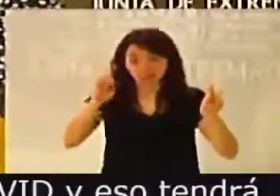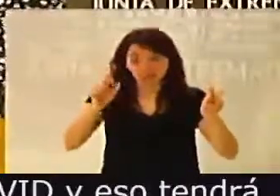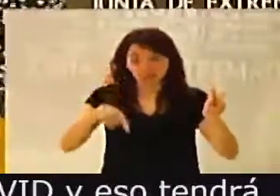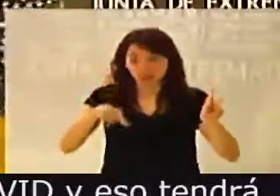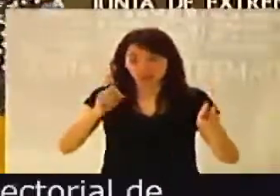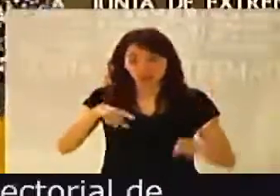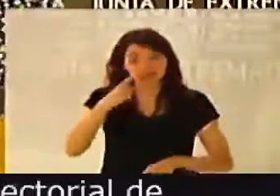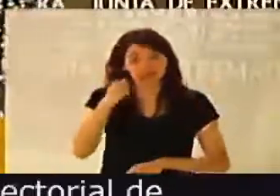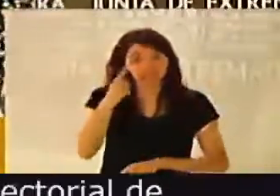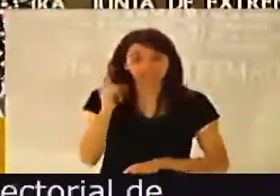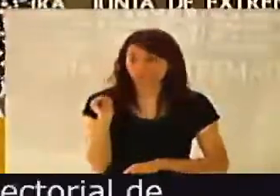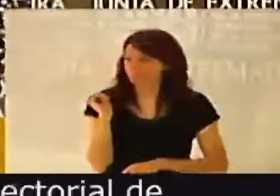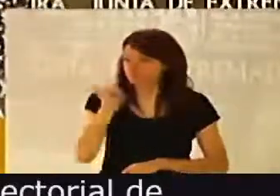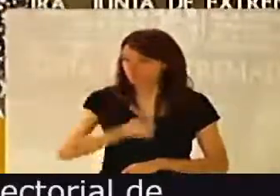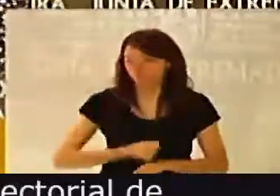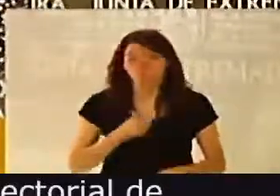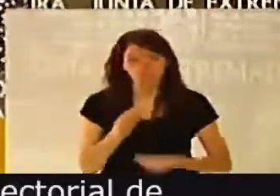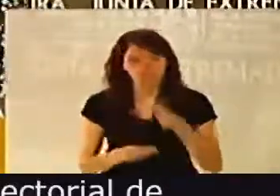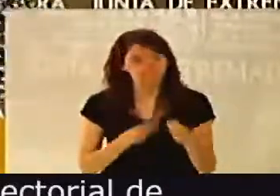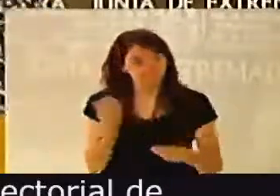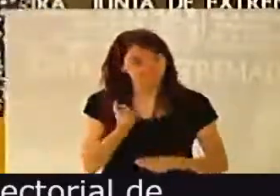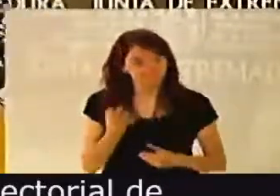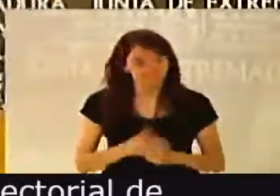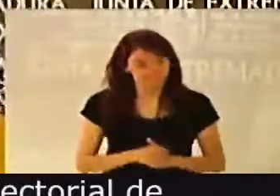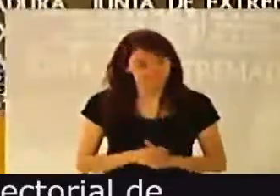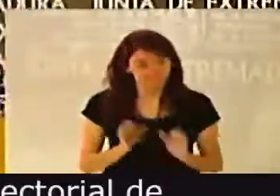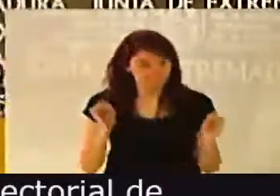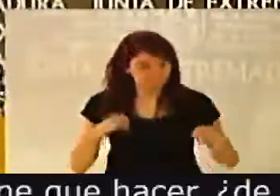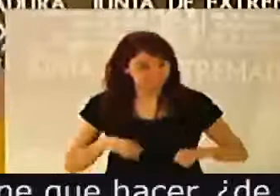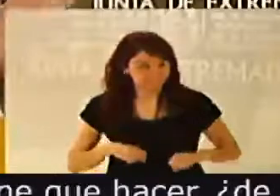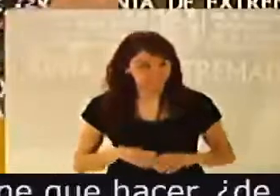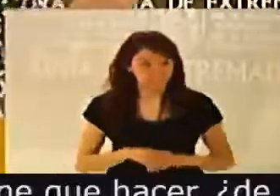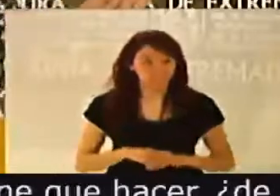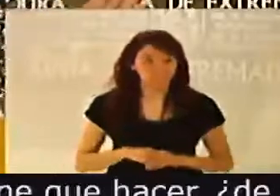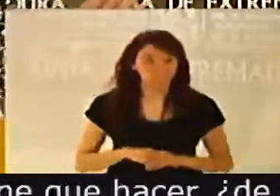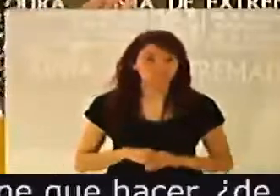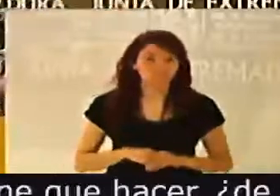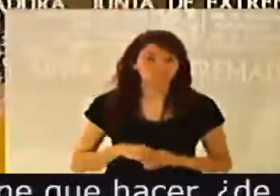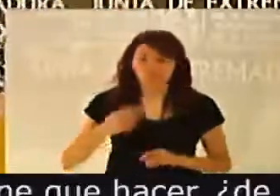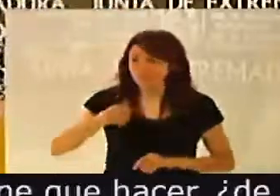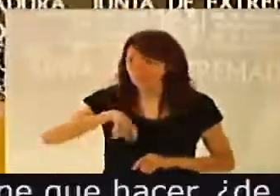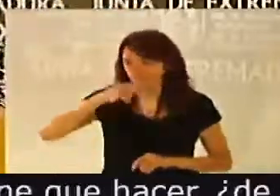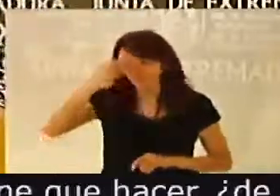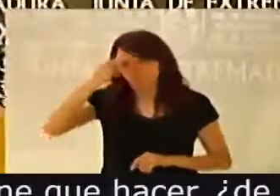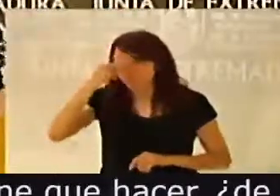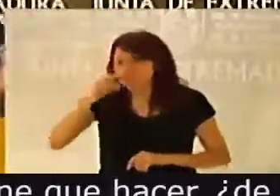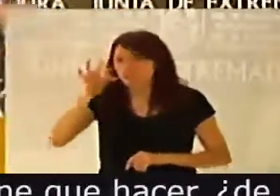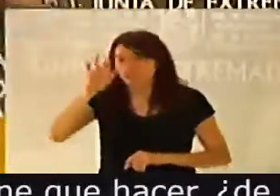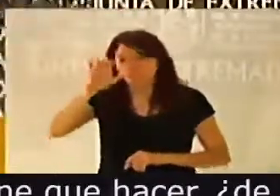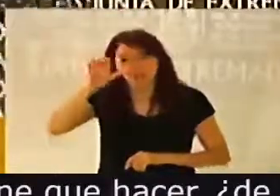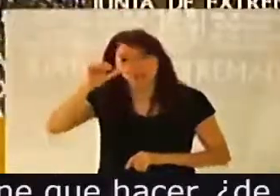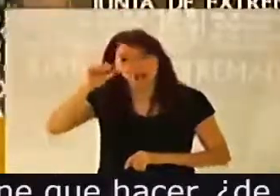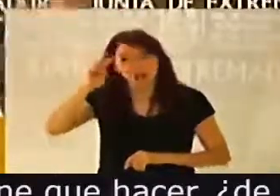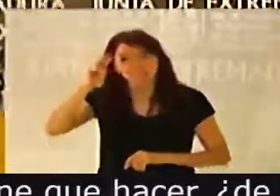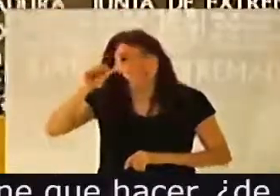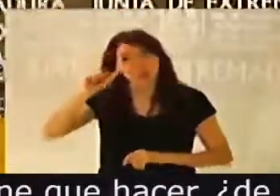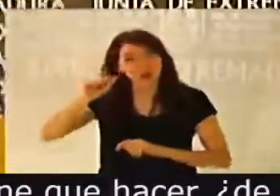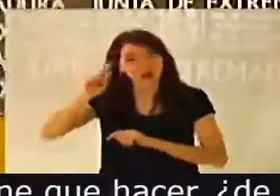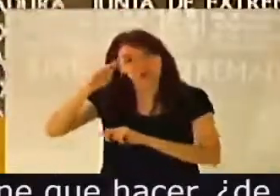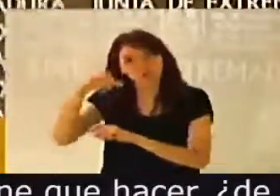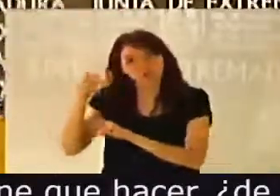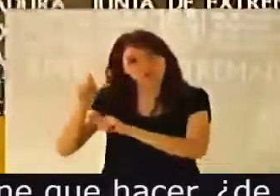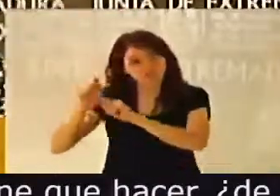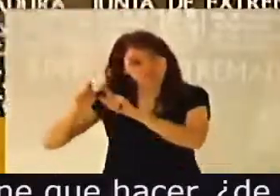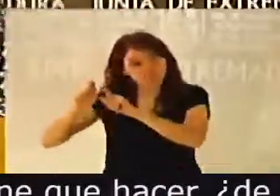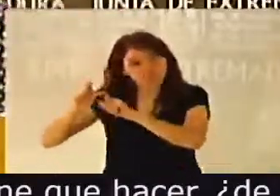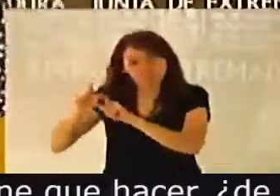anual que se tiene que hacer, ¿de acuerdo? Pero nuestro profundo respeto por la FREAPA, por las cosas